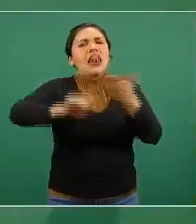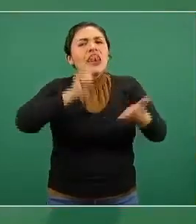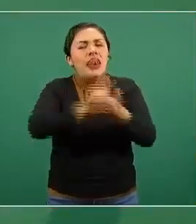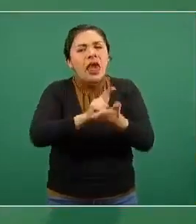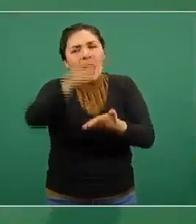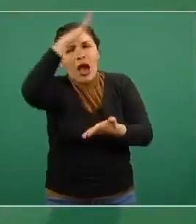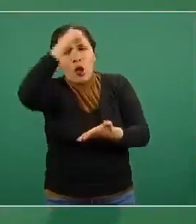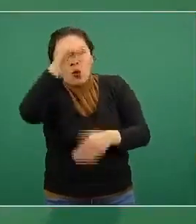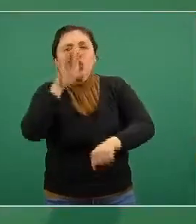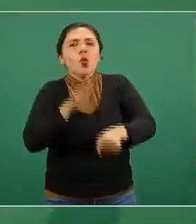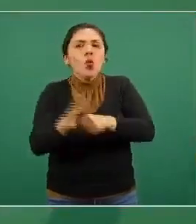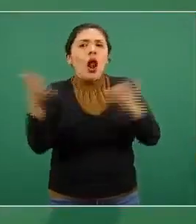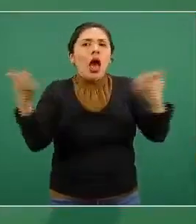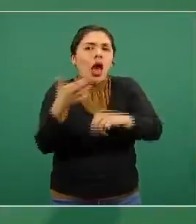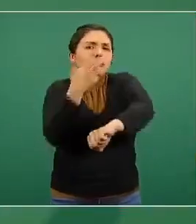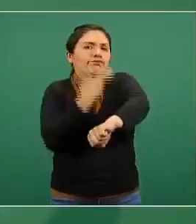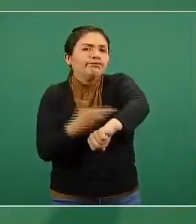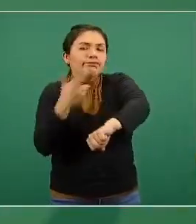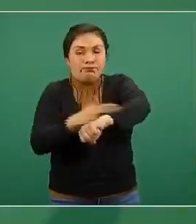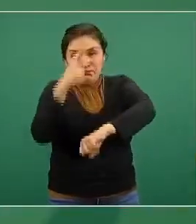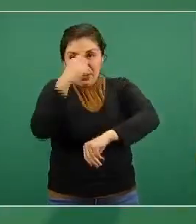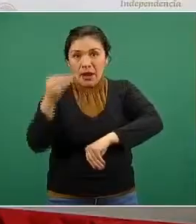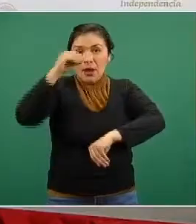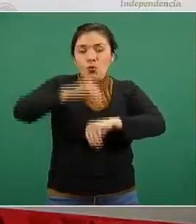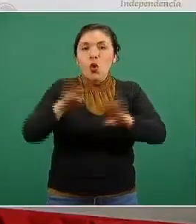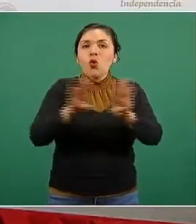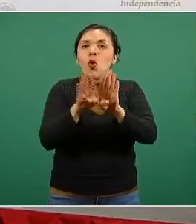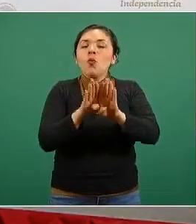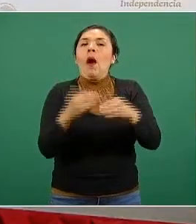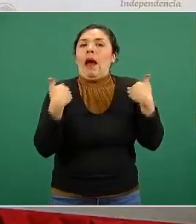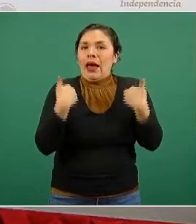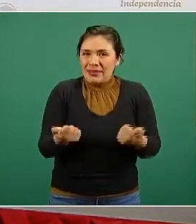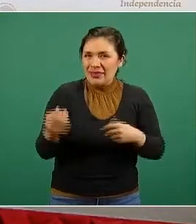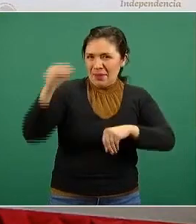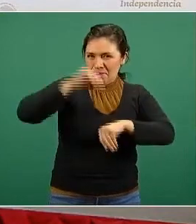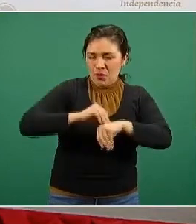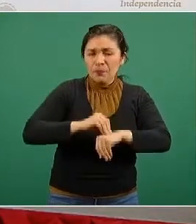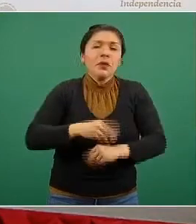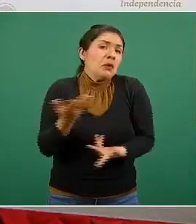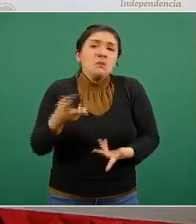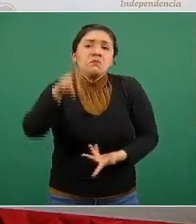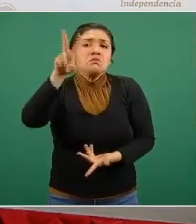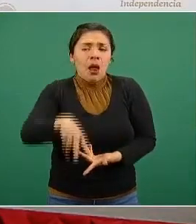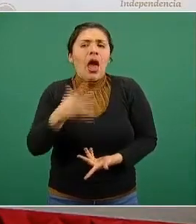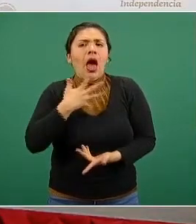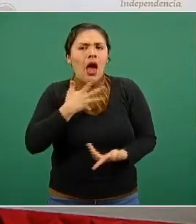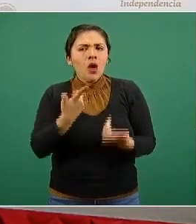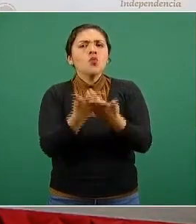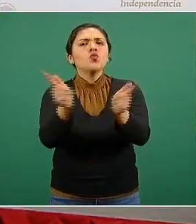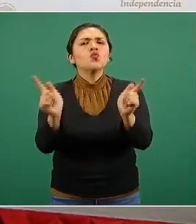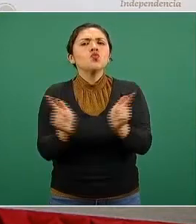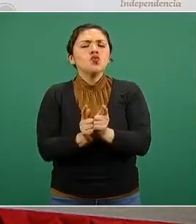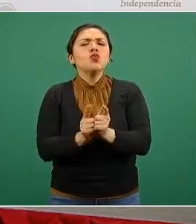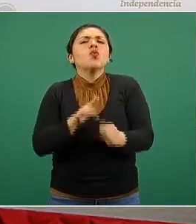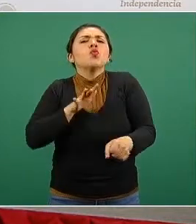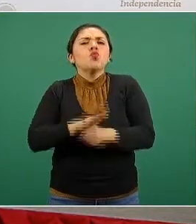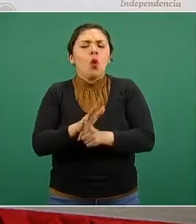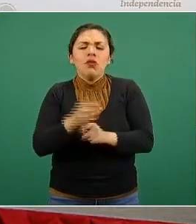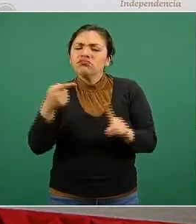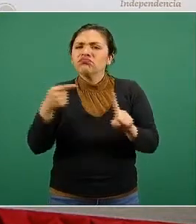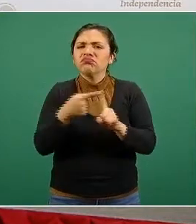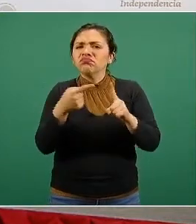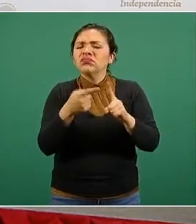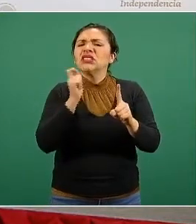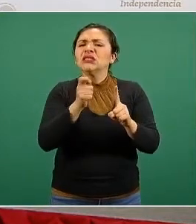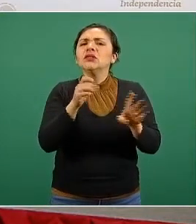los acuerdos que lleven a la implementación. Lógicamente hay un grupo específico que tiene que ver